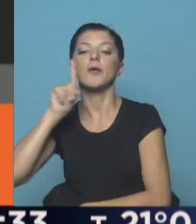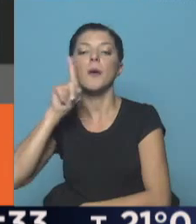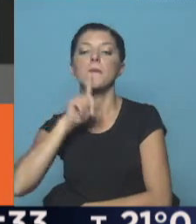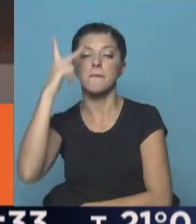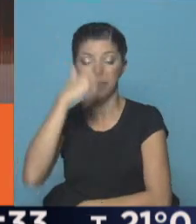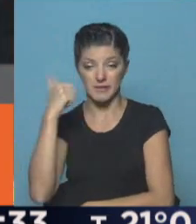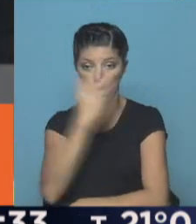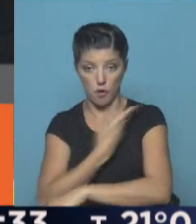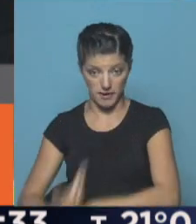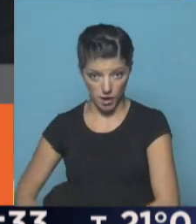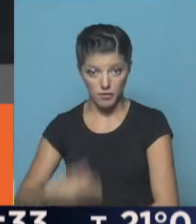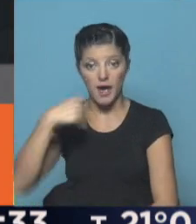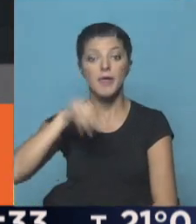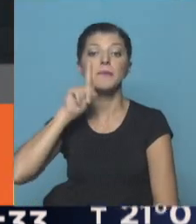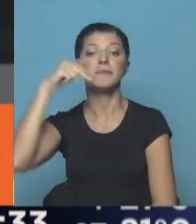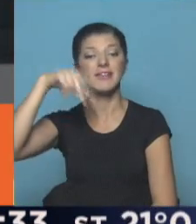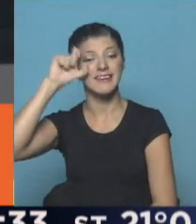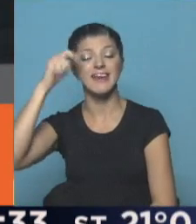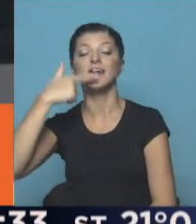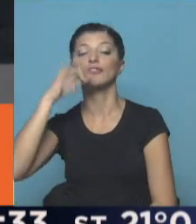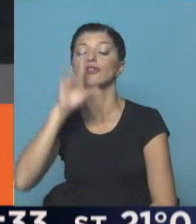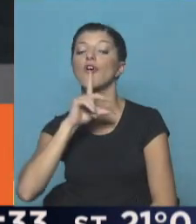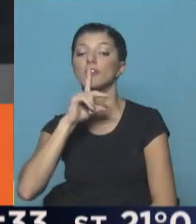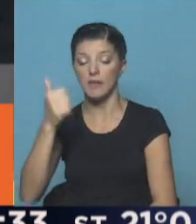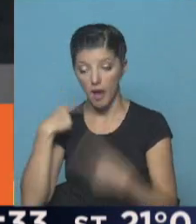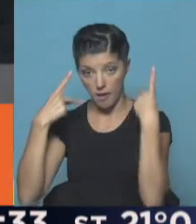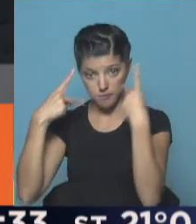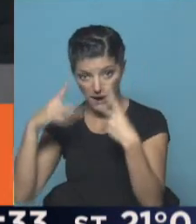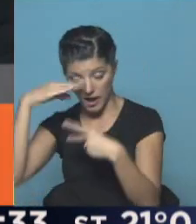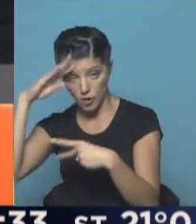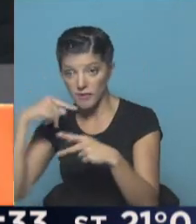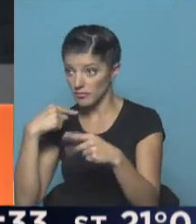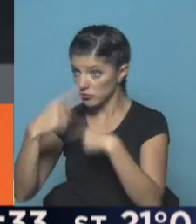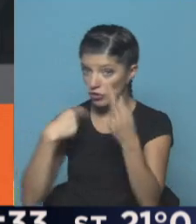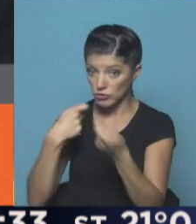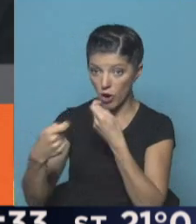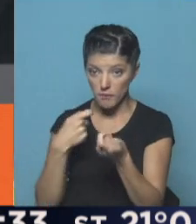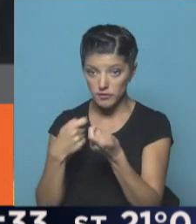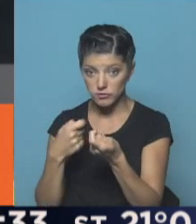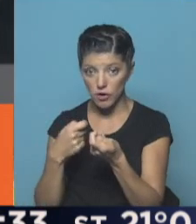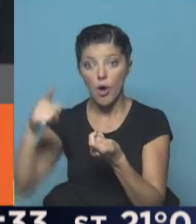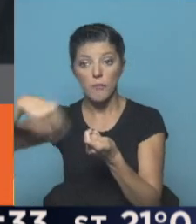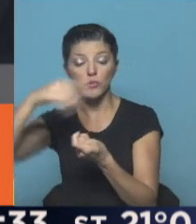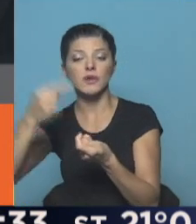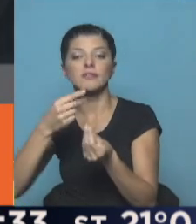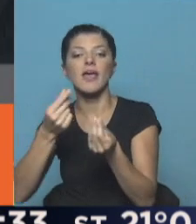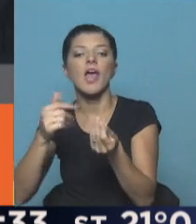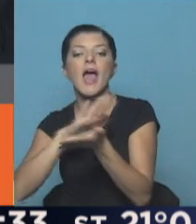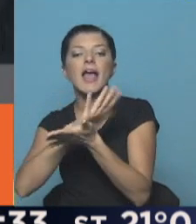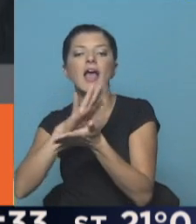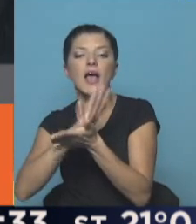de Minnesota, a la isla, a Cuba, y dice, vamos a seguir comerciando porque ustedes tienen cacao,